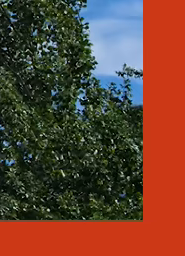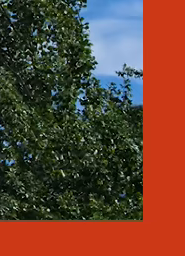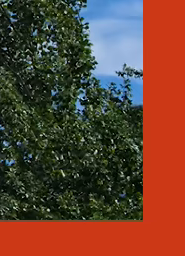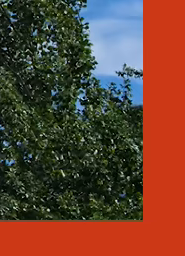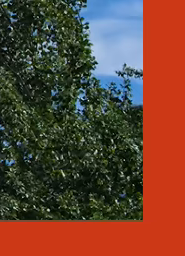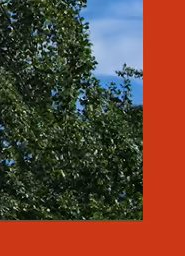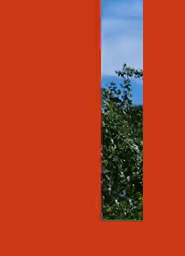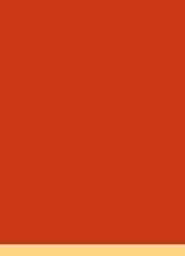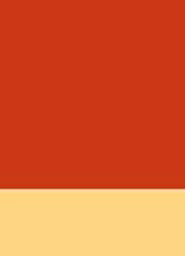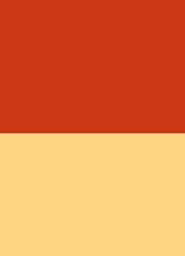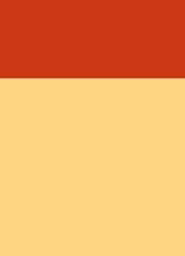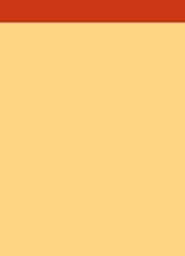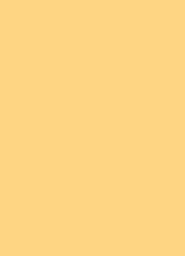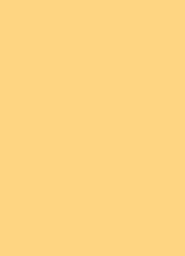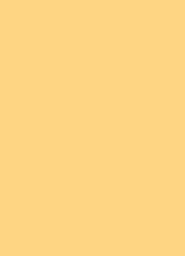de Historia.